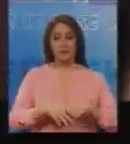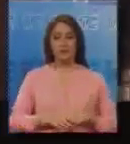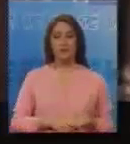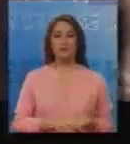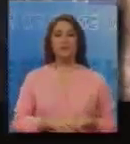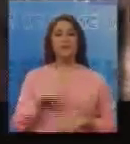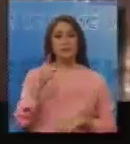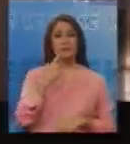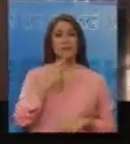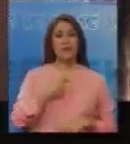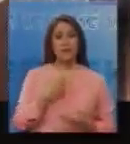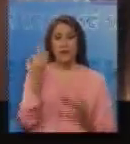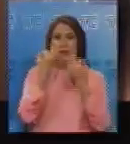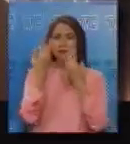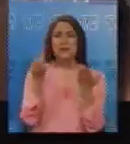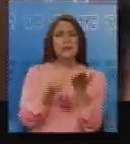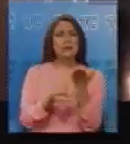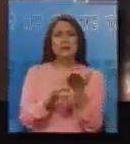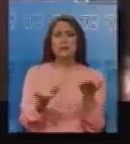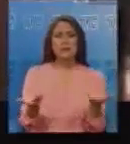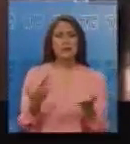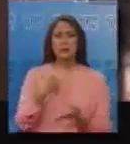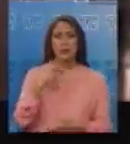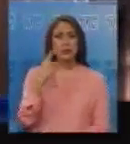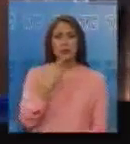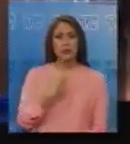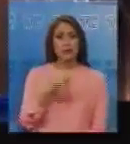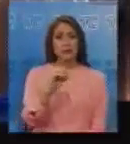complicados, que nos digan cómo fue.